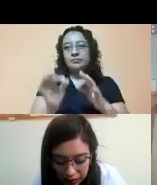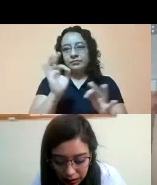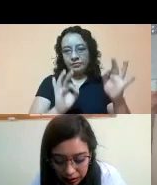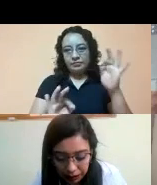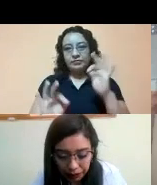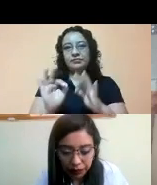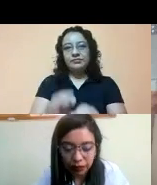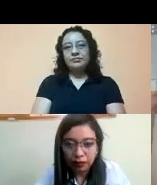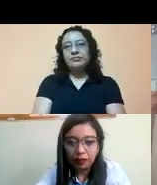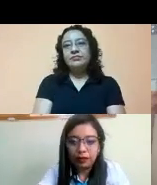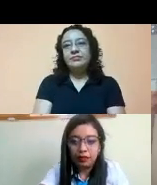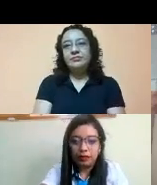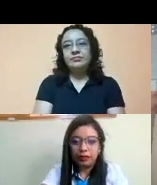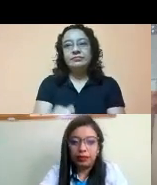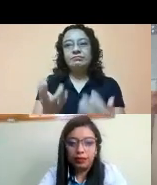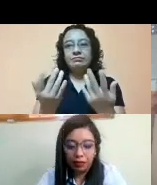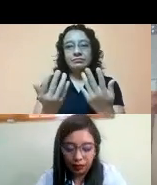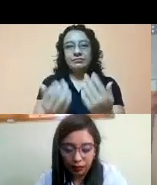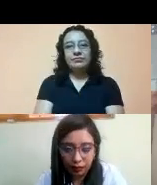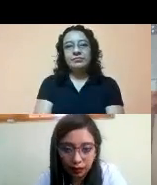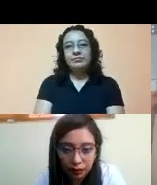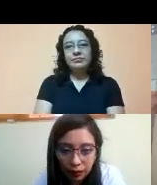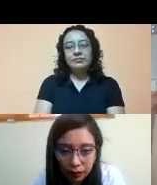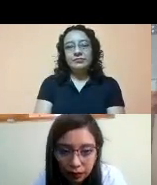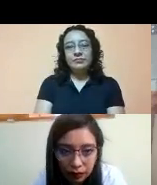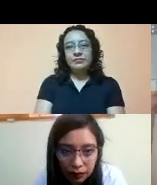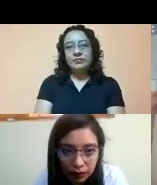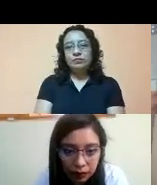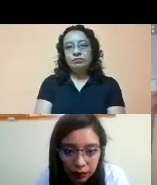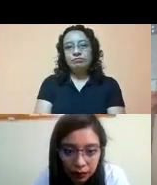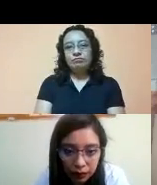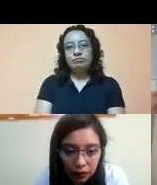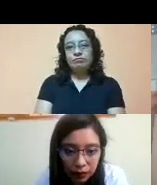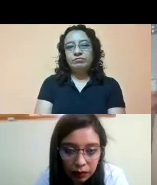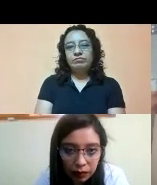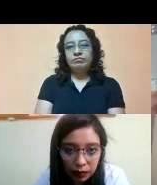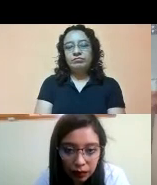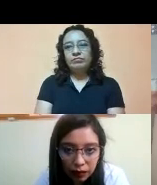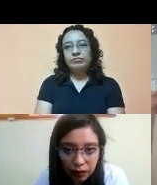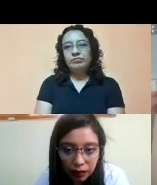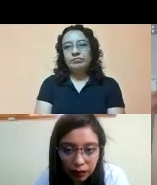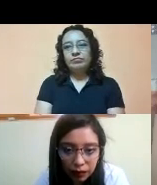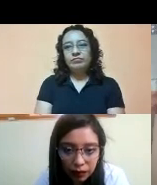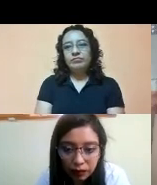Y en la siguiente presentación tenemos a profesor Marco Antonio recibiendo un diploma de cuando se graduó.